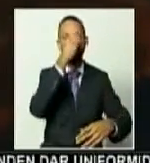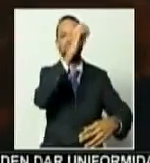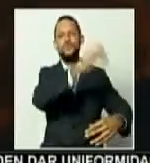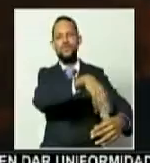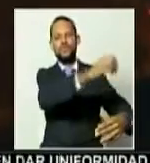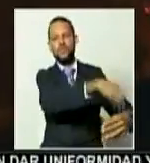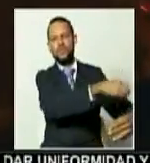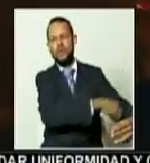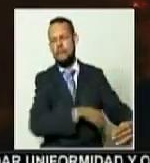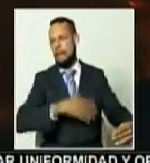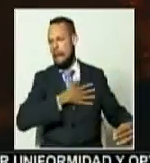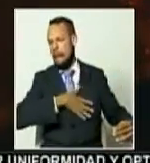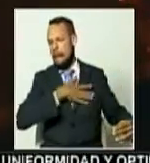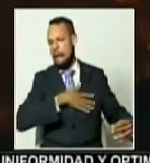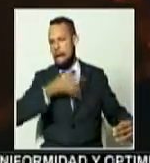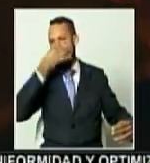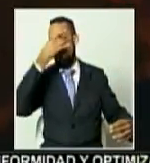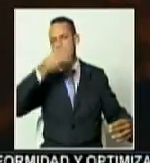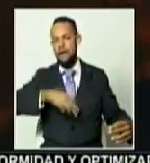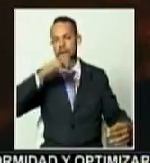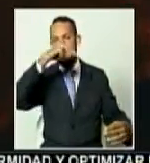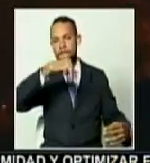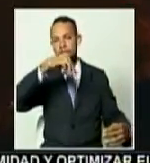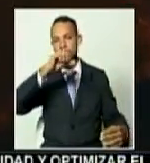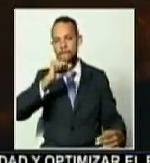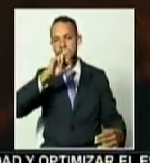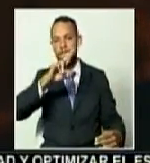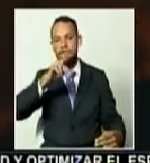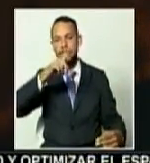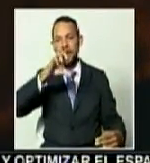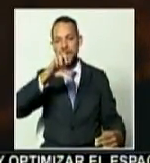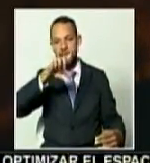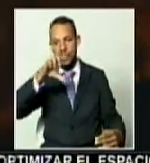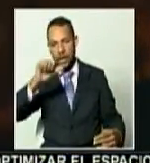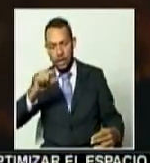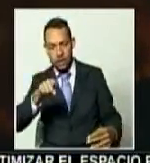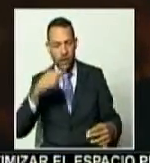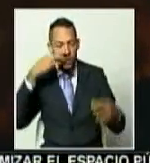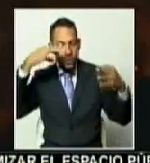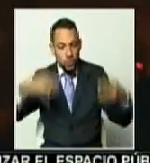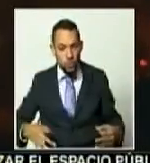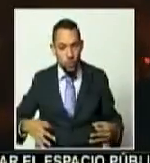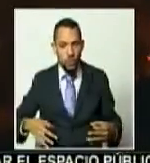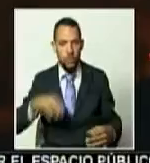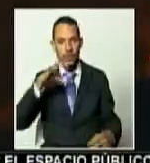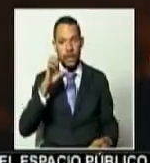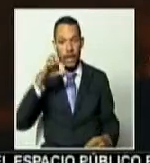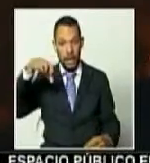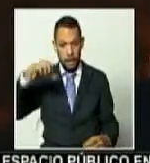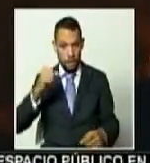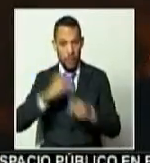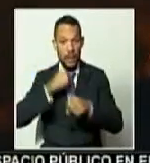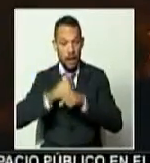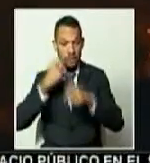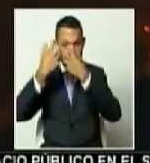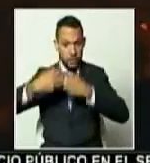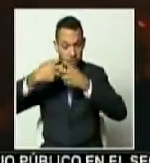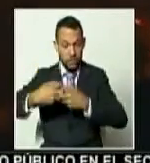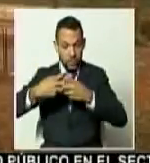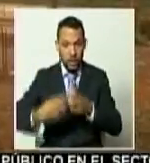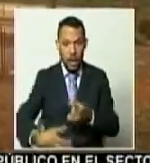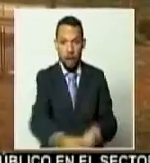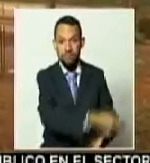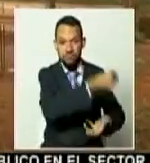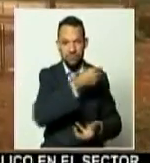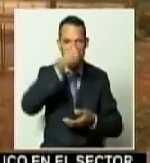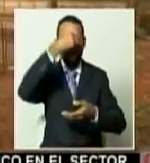generando malestar en la comunidad del barrio Marsella, en la comuna 2 de Armenia. La EPA hace la recolección, pero la comunidad no ayuda.